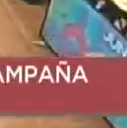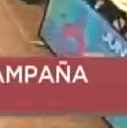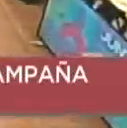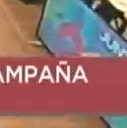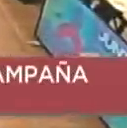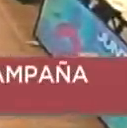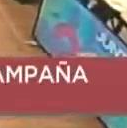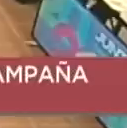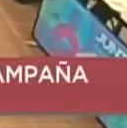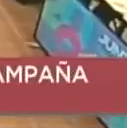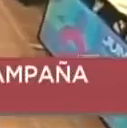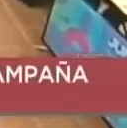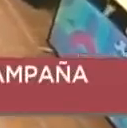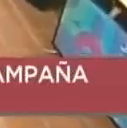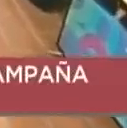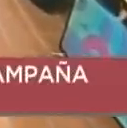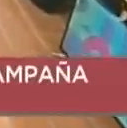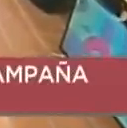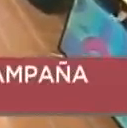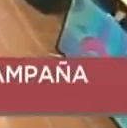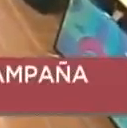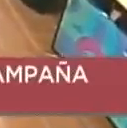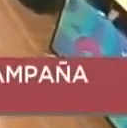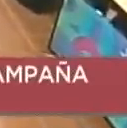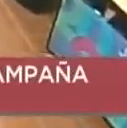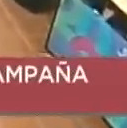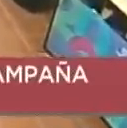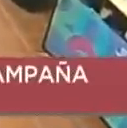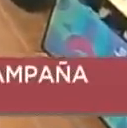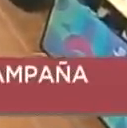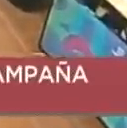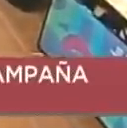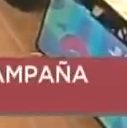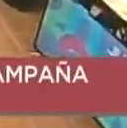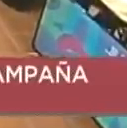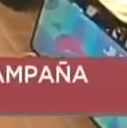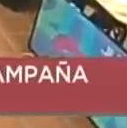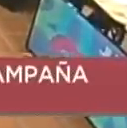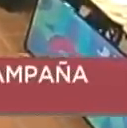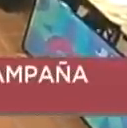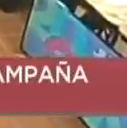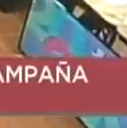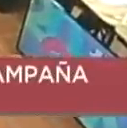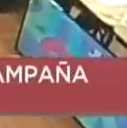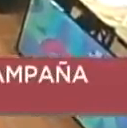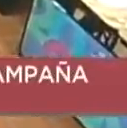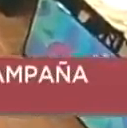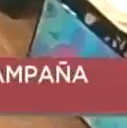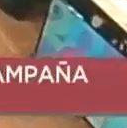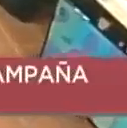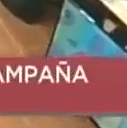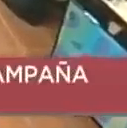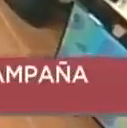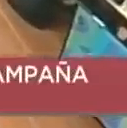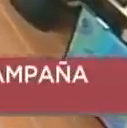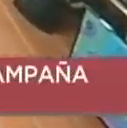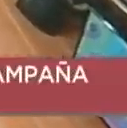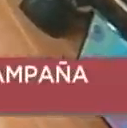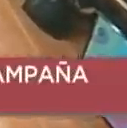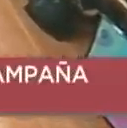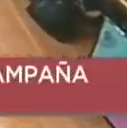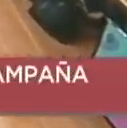Queremos agradecerle al pueblo del Táchira, con amor al Táchira, de